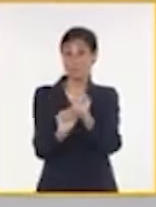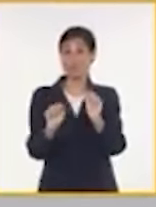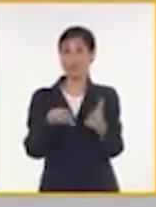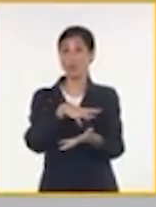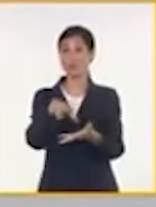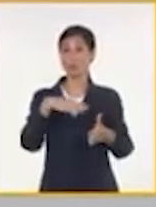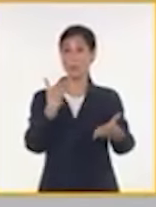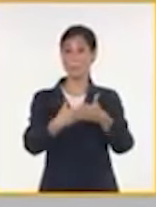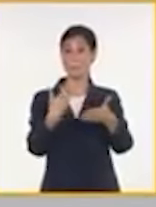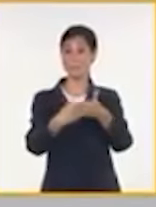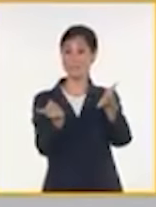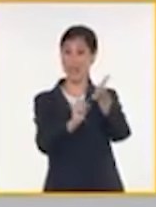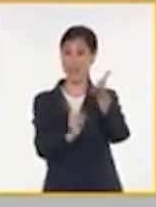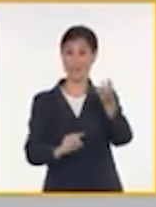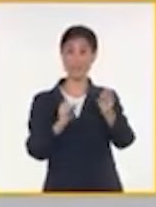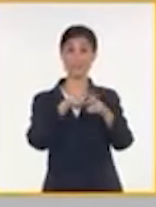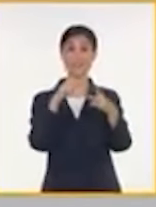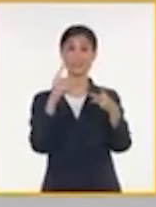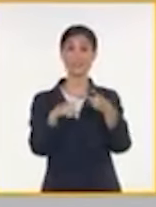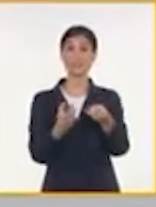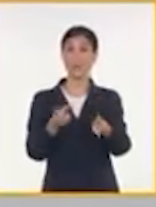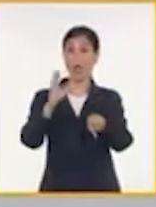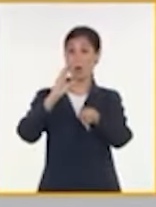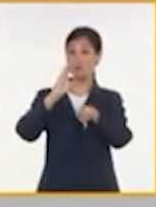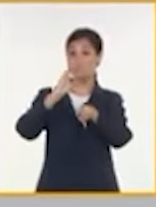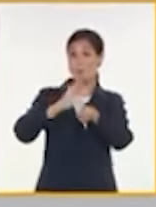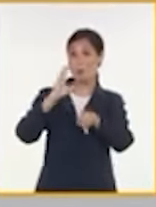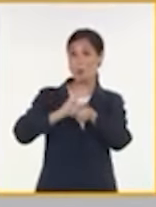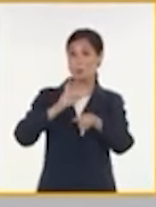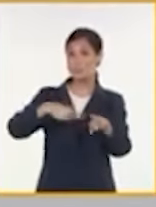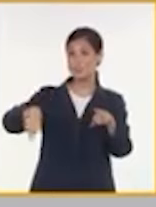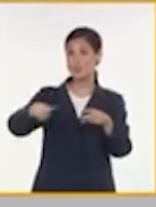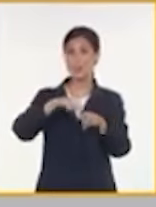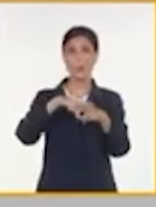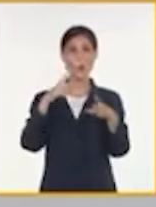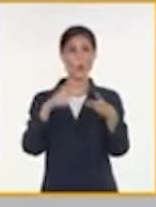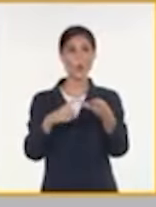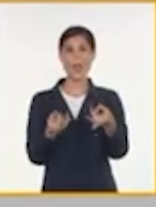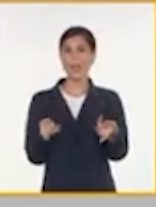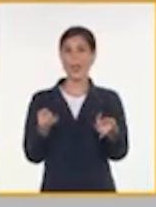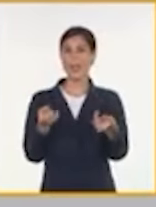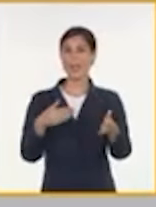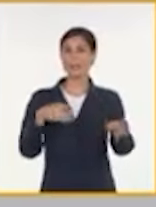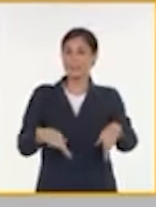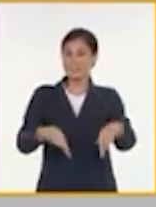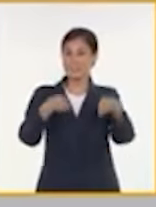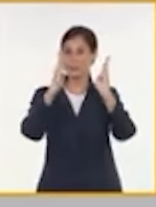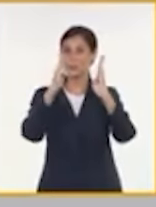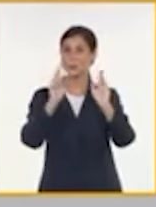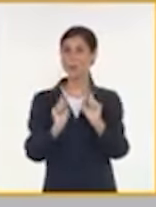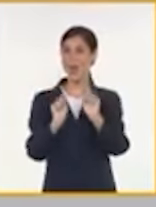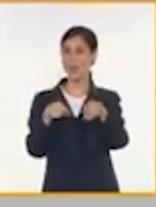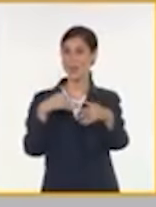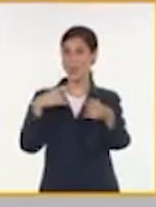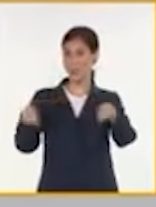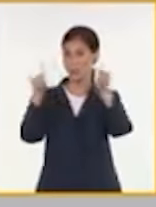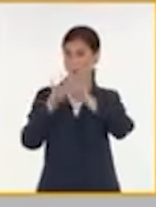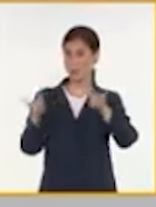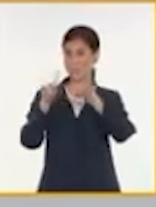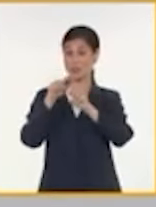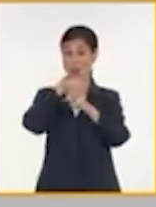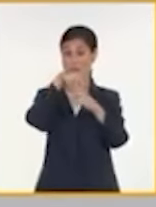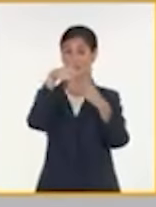policlínico un joven club de computación un instituto universitario que demuestra realmente la peligrosidad